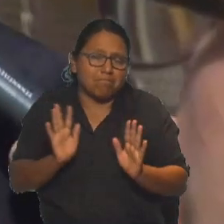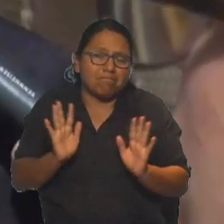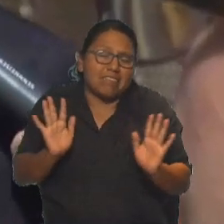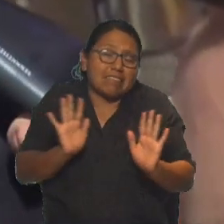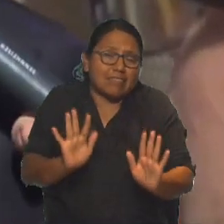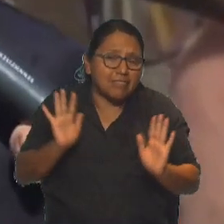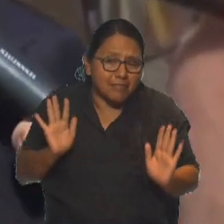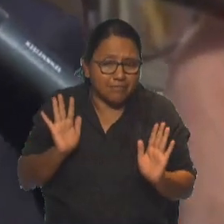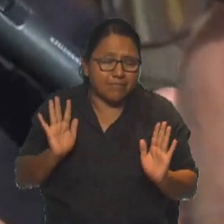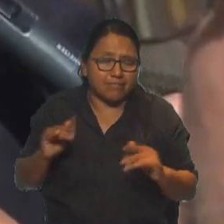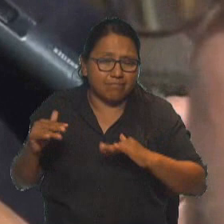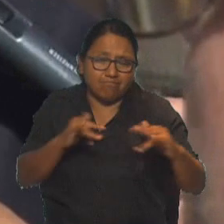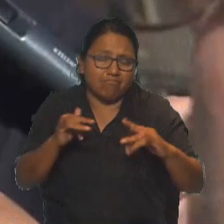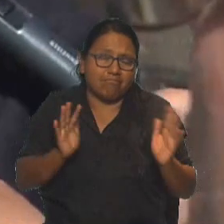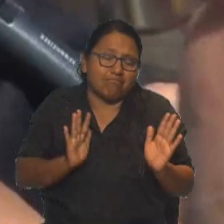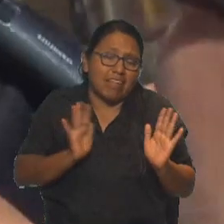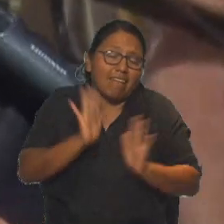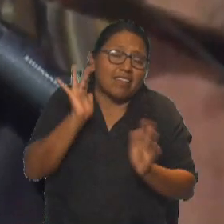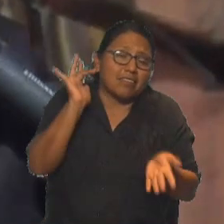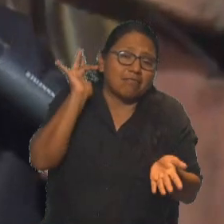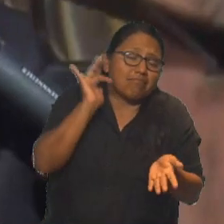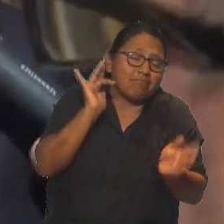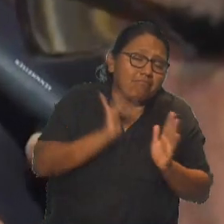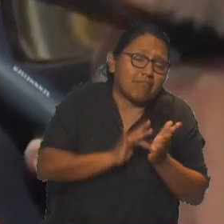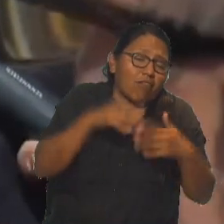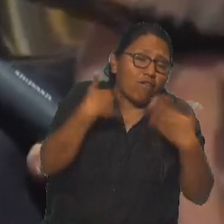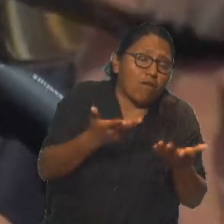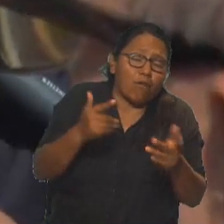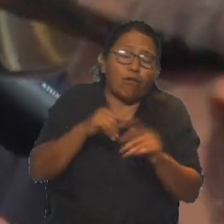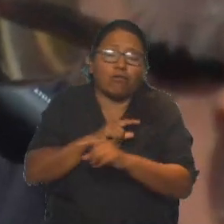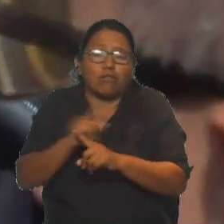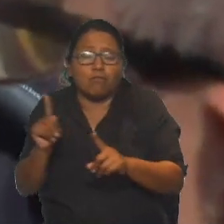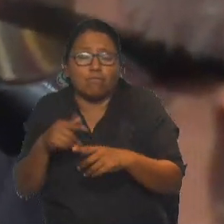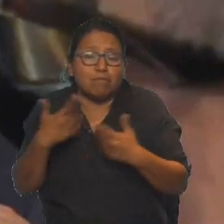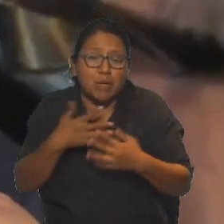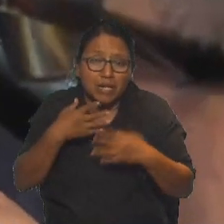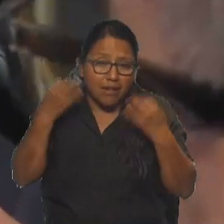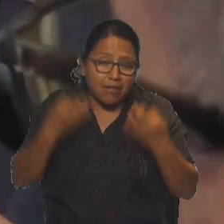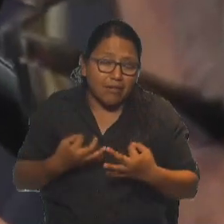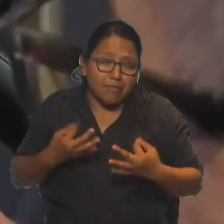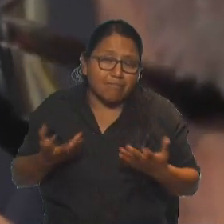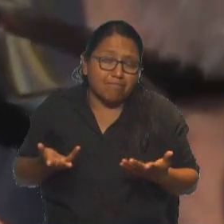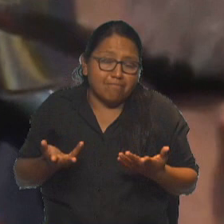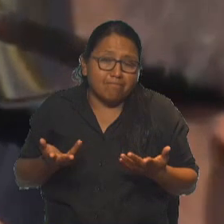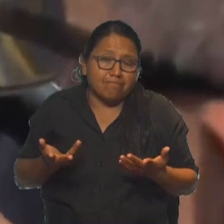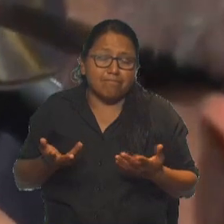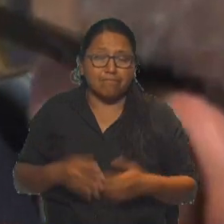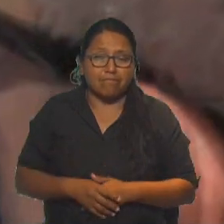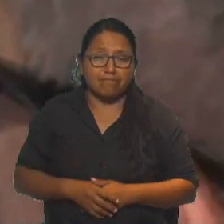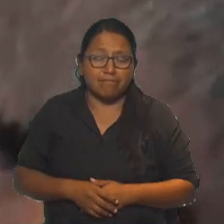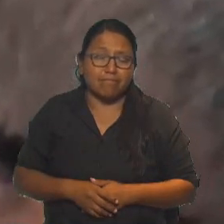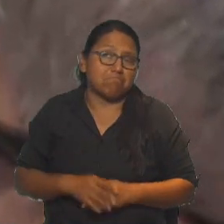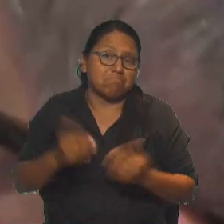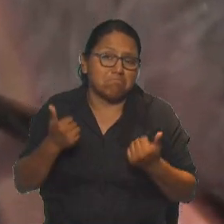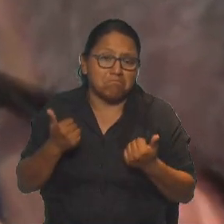Es así los partidos, a veces te toca a favor y a veces en contra, pero la realidad que creo que